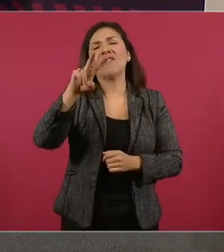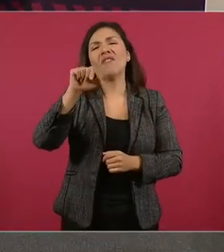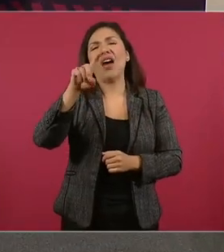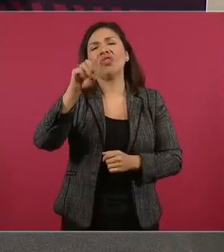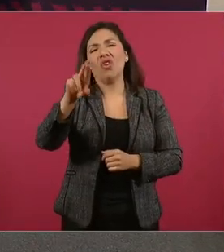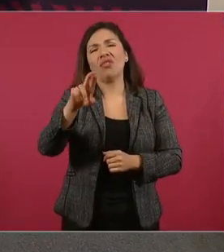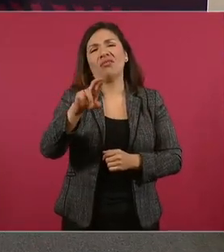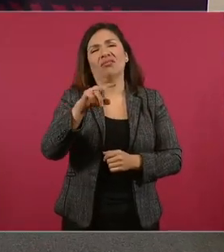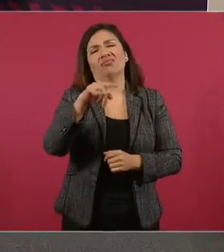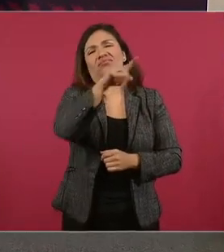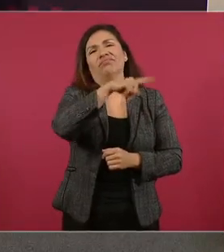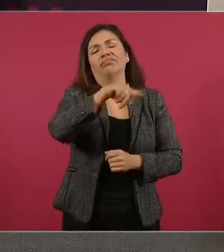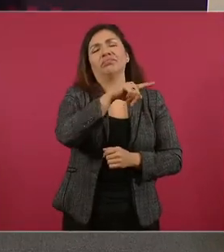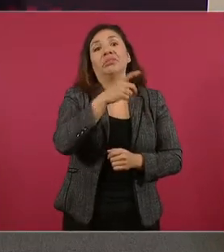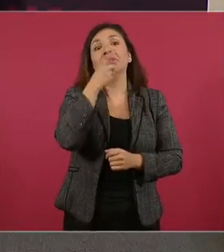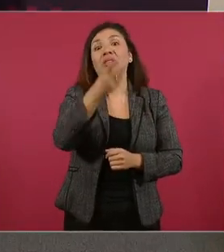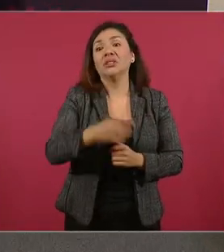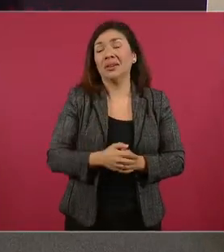el país está